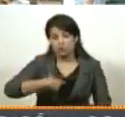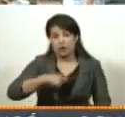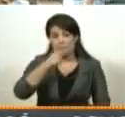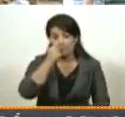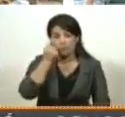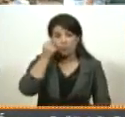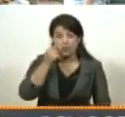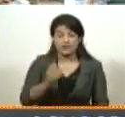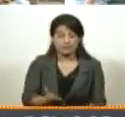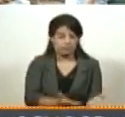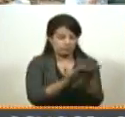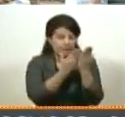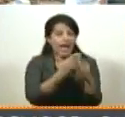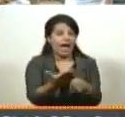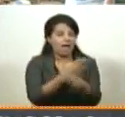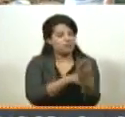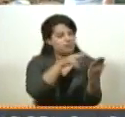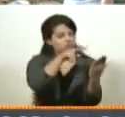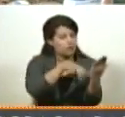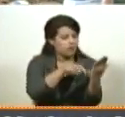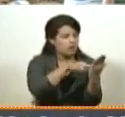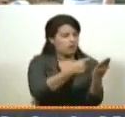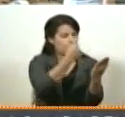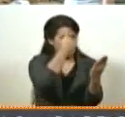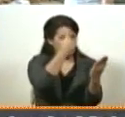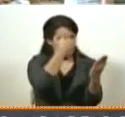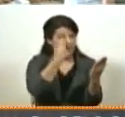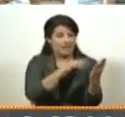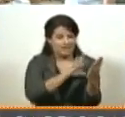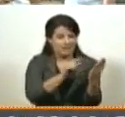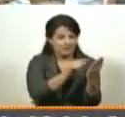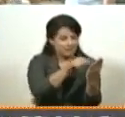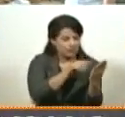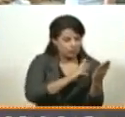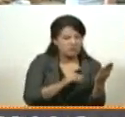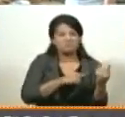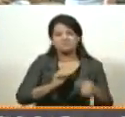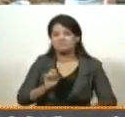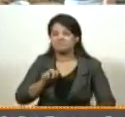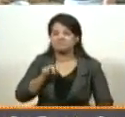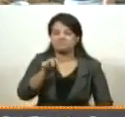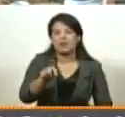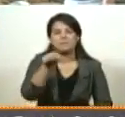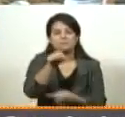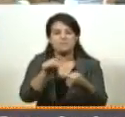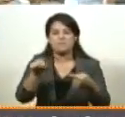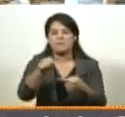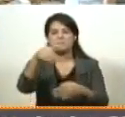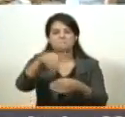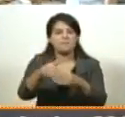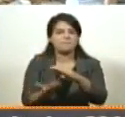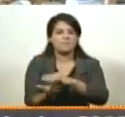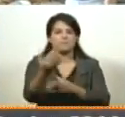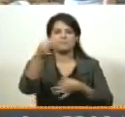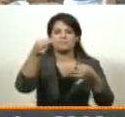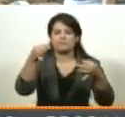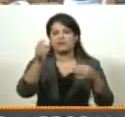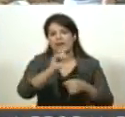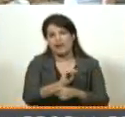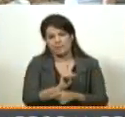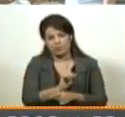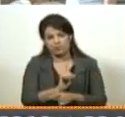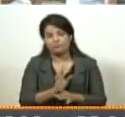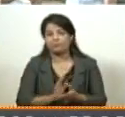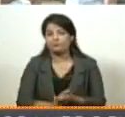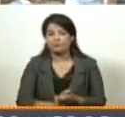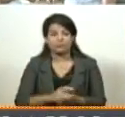electora bien informada hace un voto extremadamente rápido. En la herradura, el tiempo